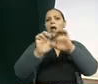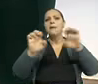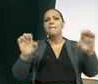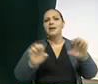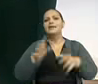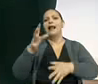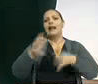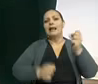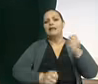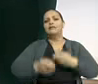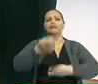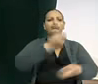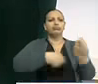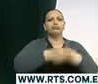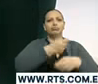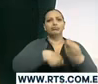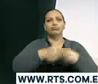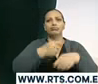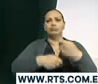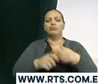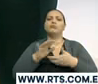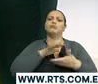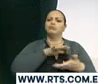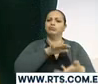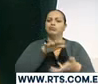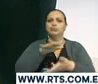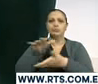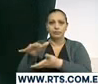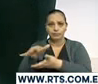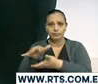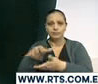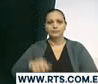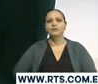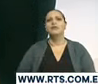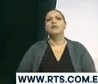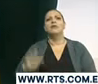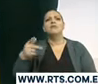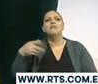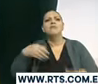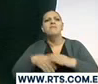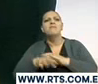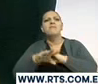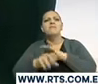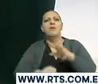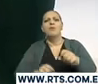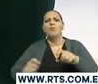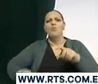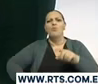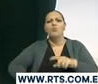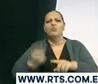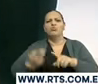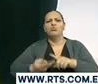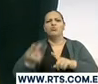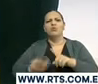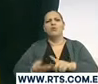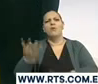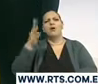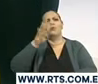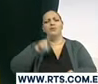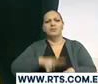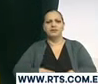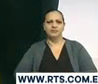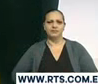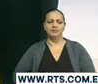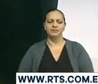Milagro, provincia del Guayas. Según su propietario, esta es la cuarta ocasión en que su local es blanco de